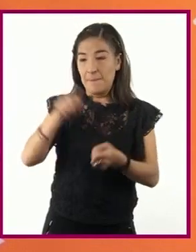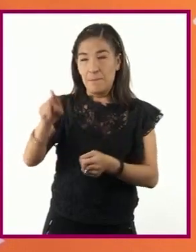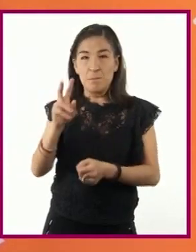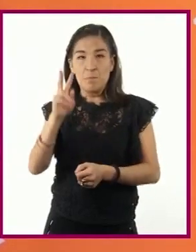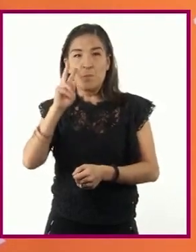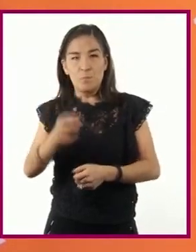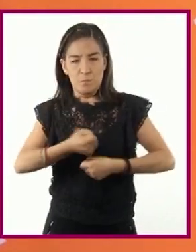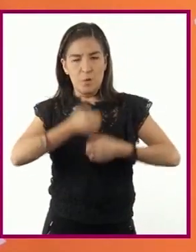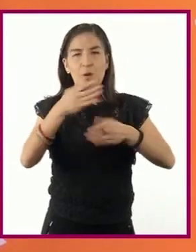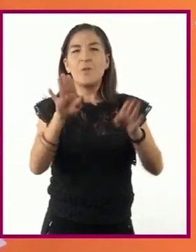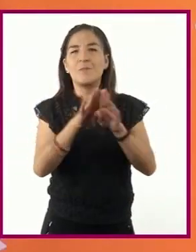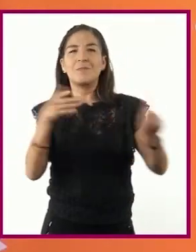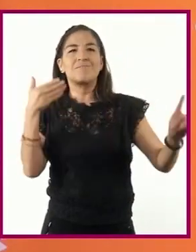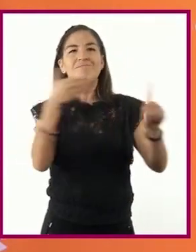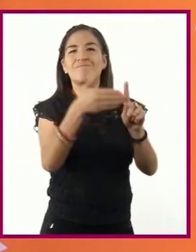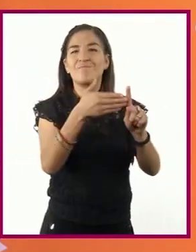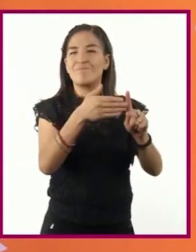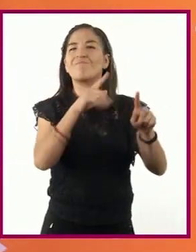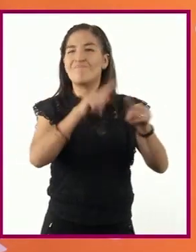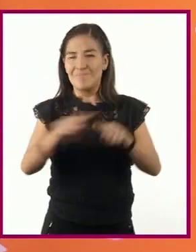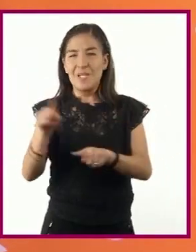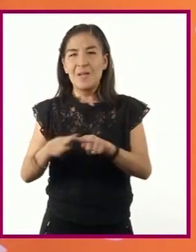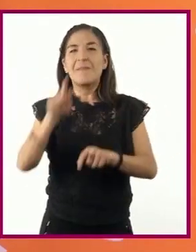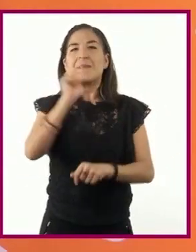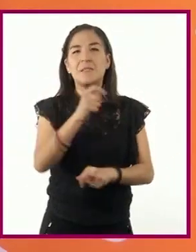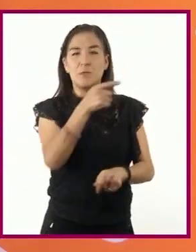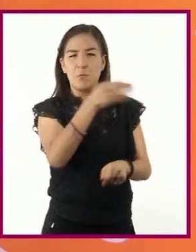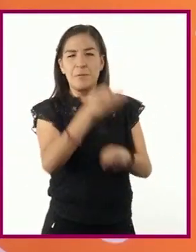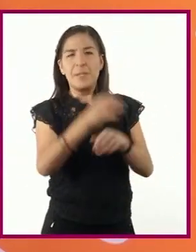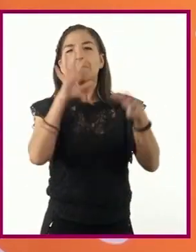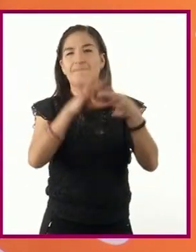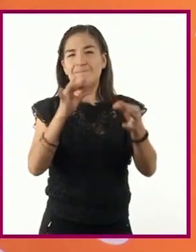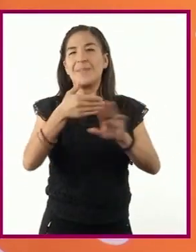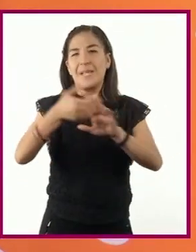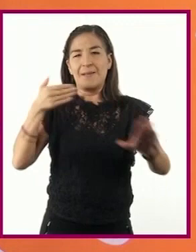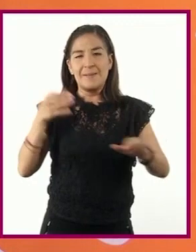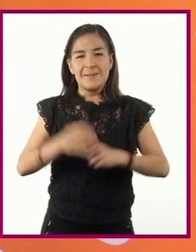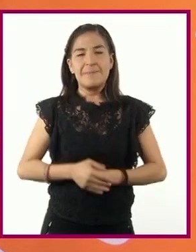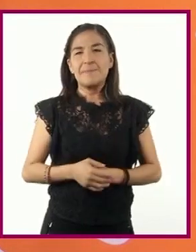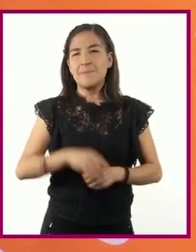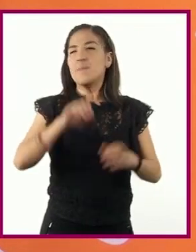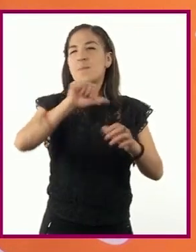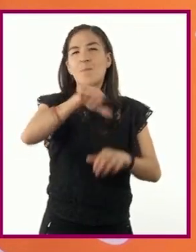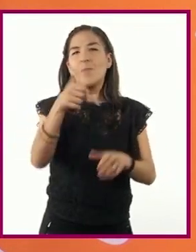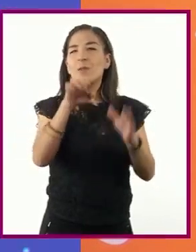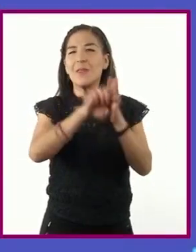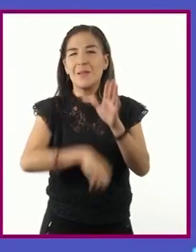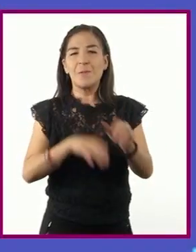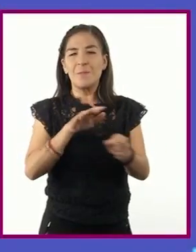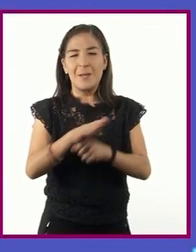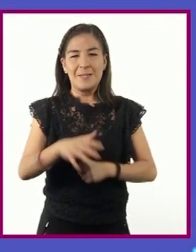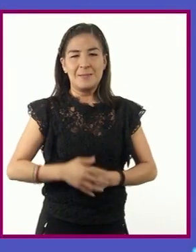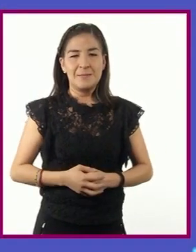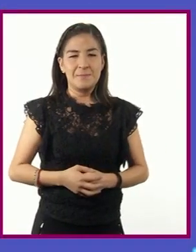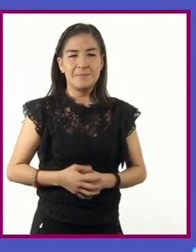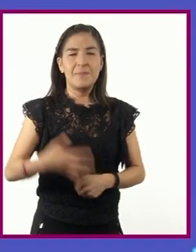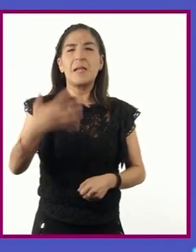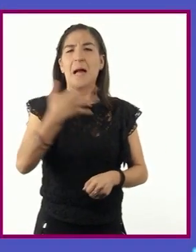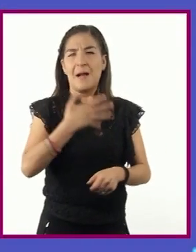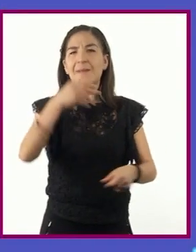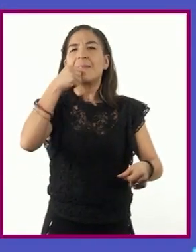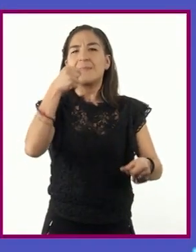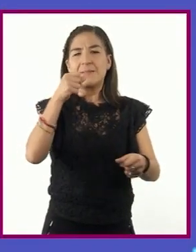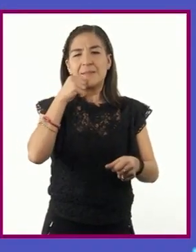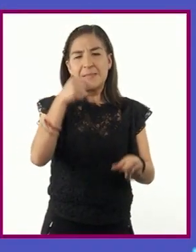pueden enfatizar muchas cosas. Varias ya están mencionadas antes. Por poner otro ejemplo, hay tipografías